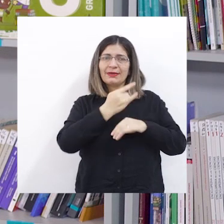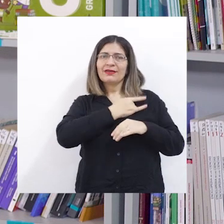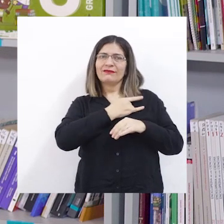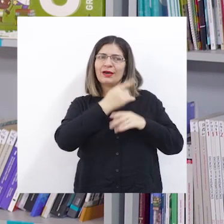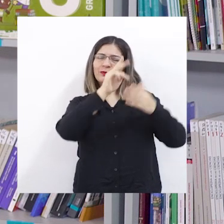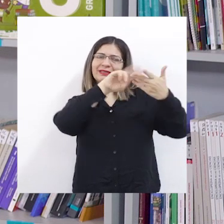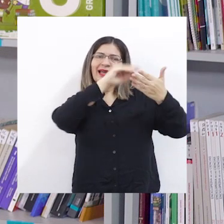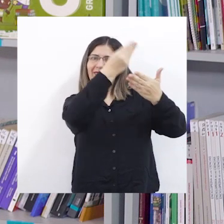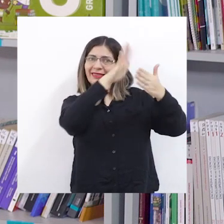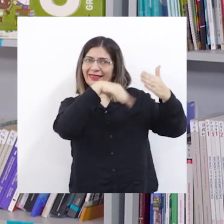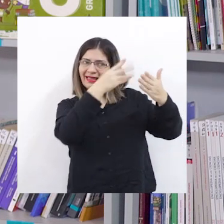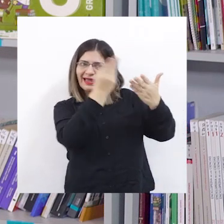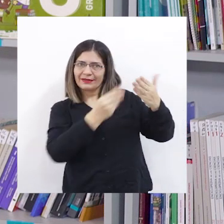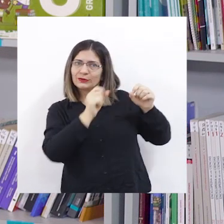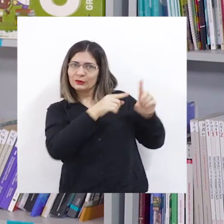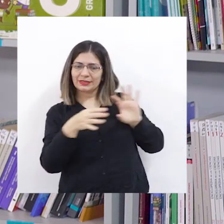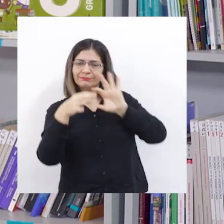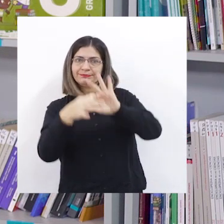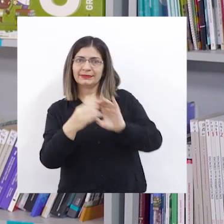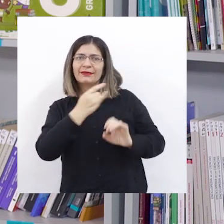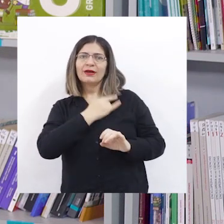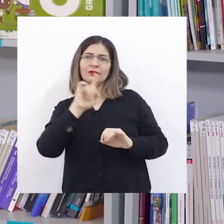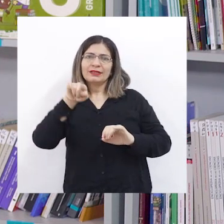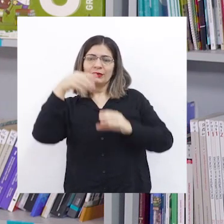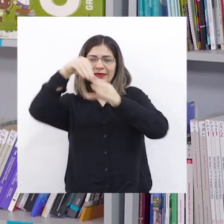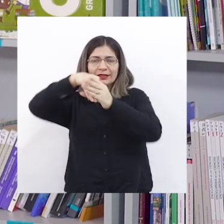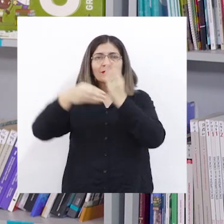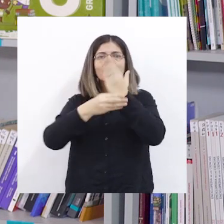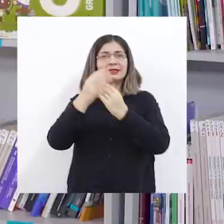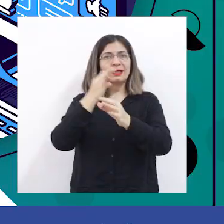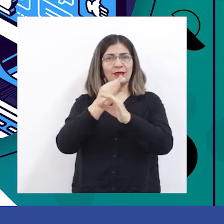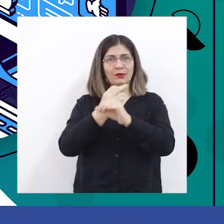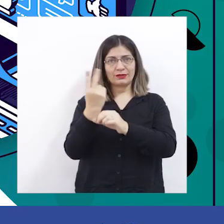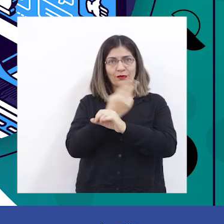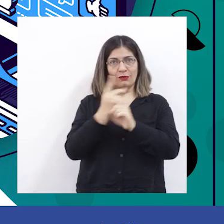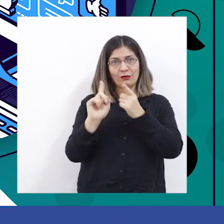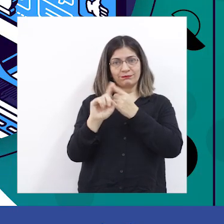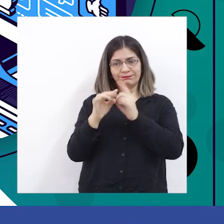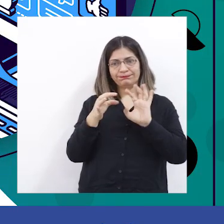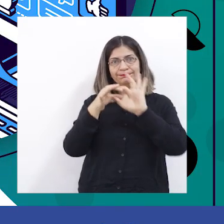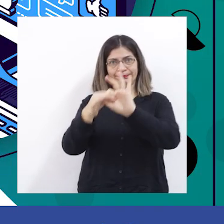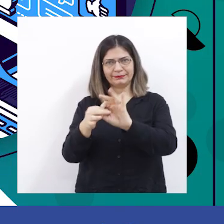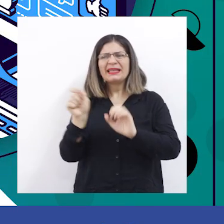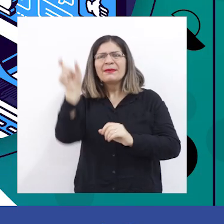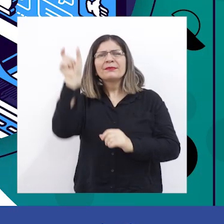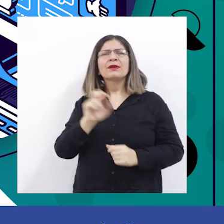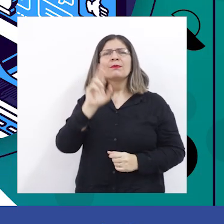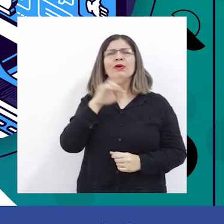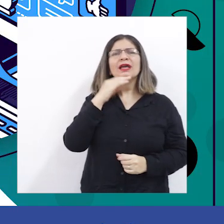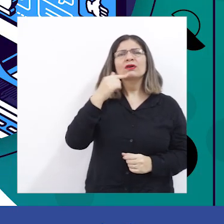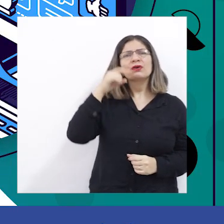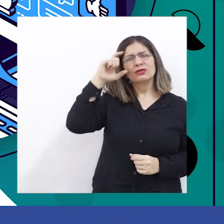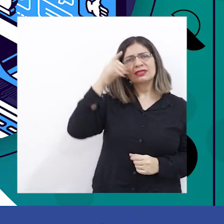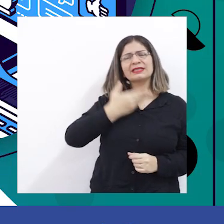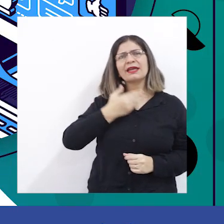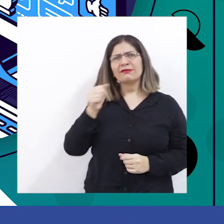la Dirección de Asistencia Técnico-Pedagógica del Ministerio de Educación. Lastenia Josefa Blanco fue una